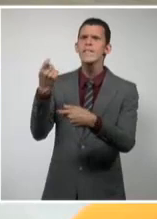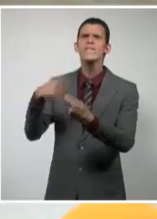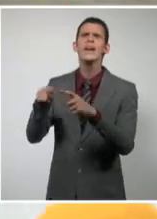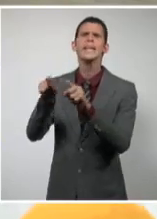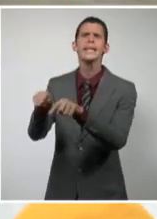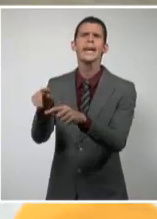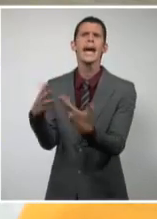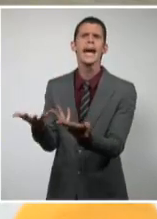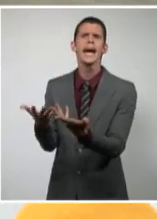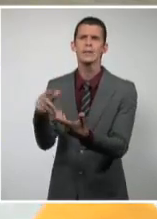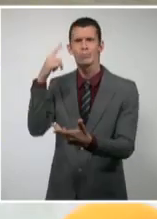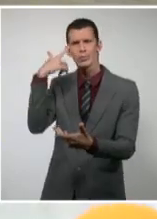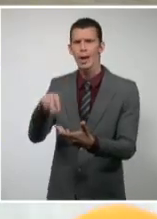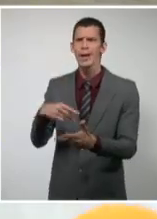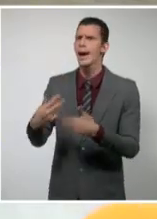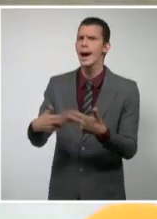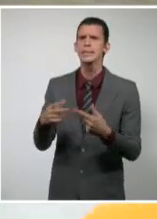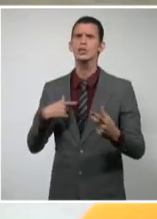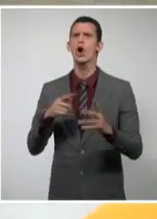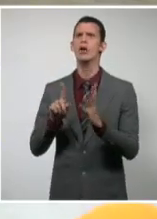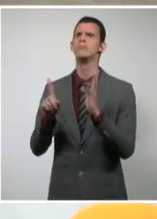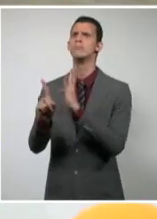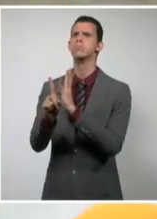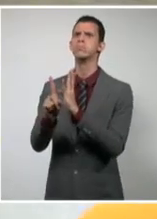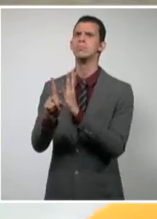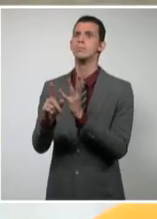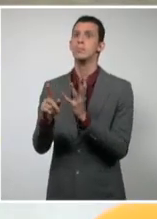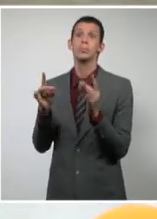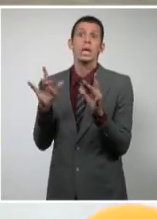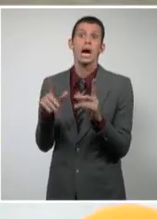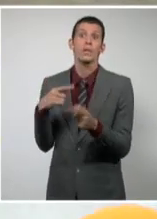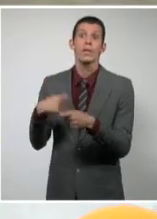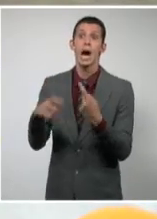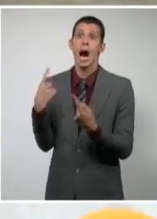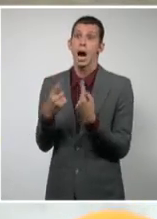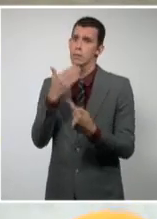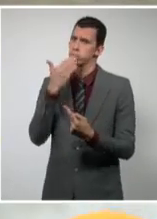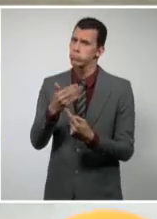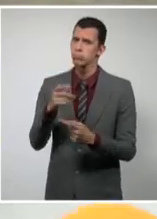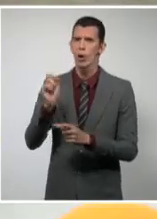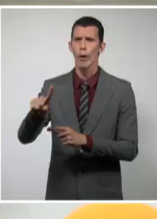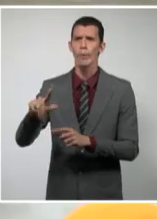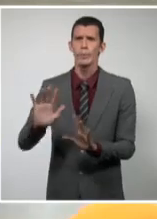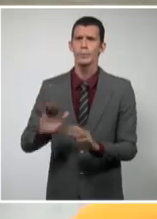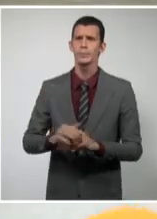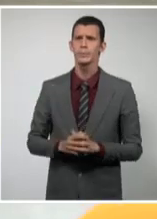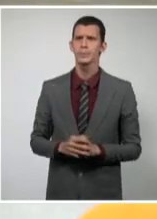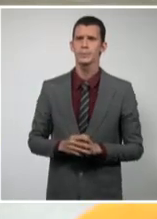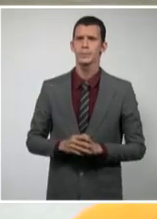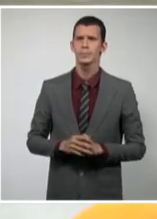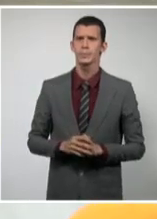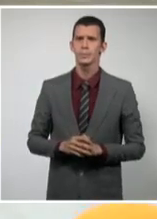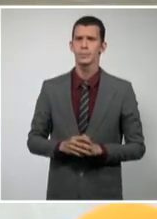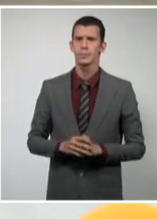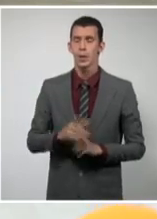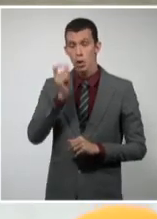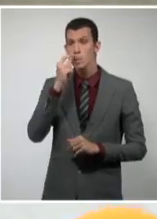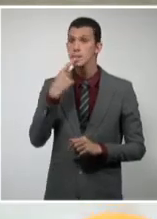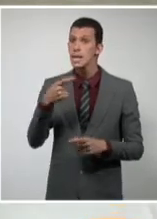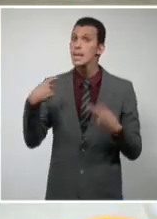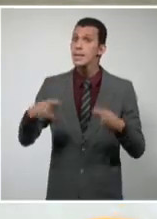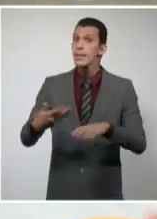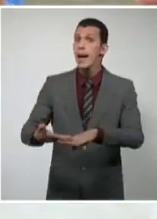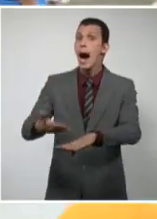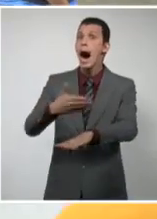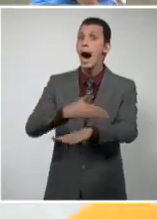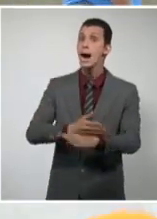cosas que mandamos a controlar todos los días, que hay que informar y publicar a su población qué se va a comercializar. Hay mucha gente haciendo cola por